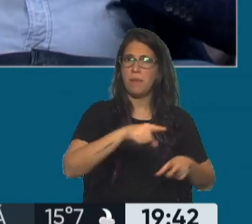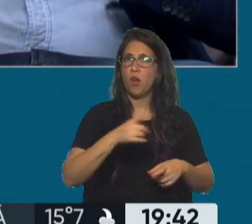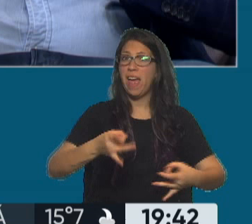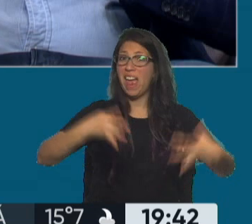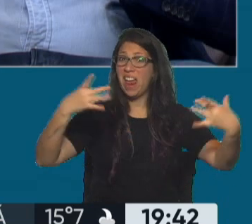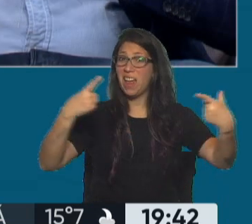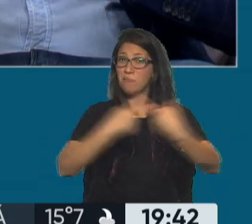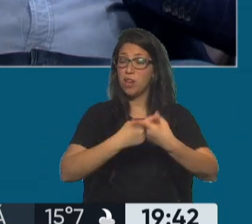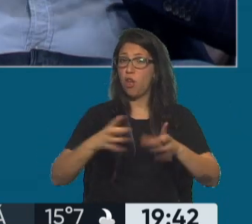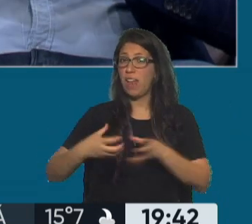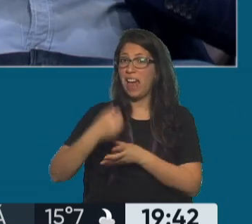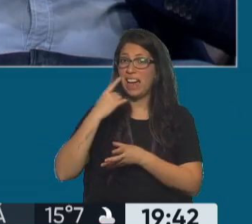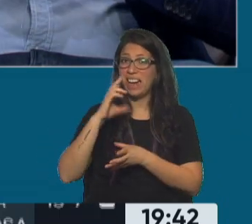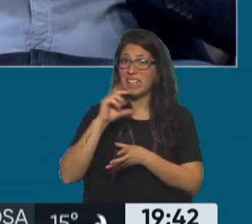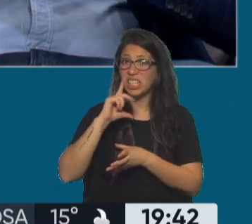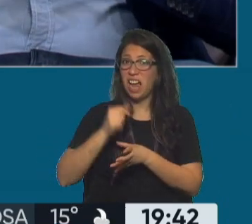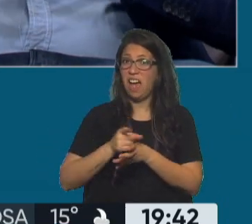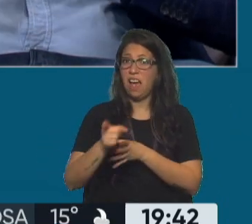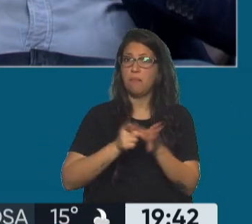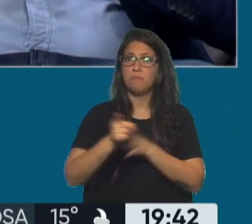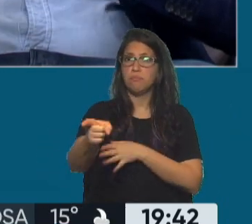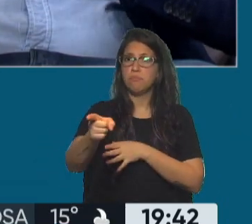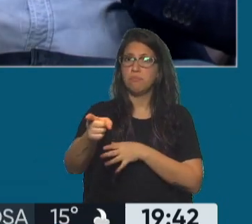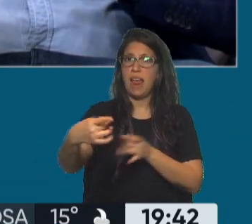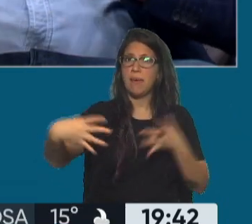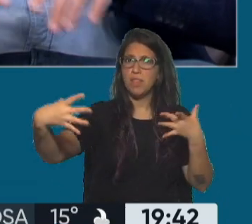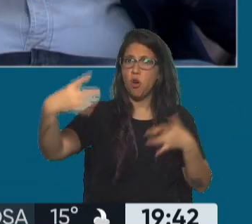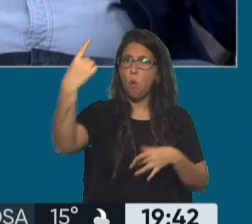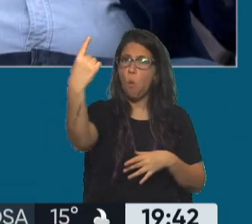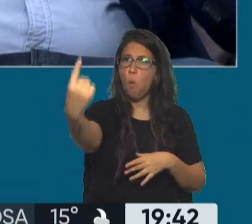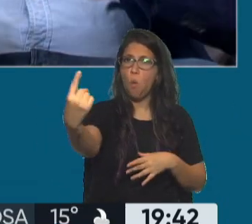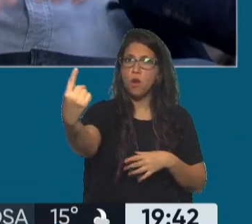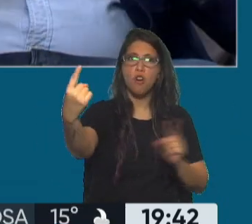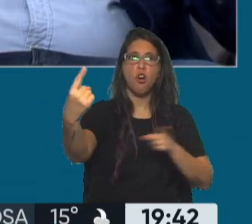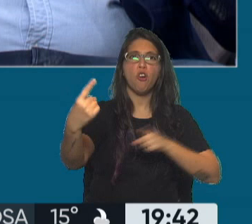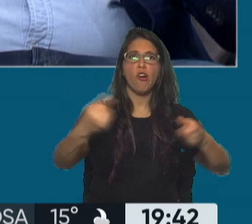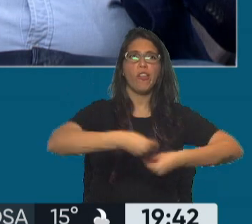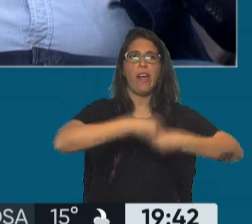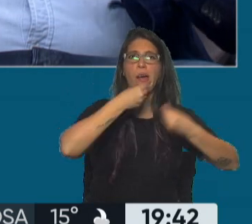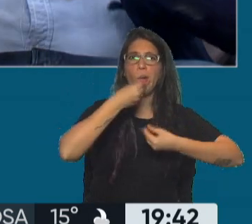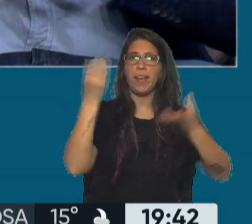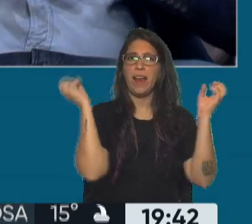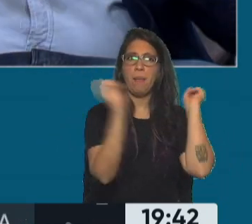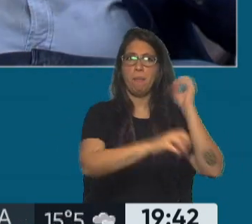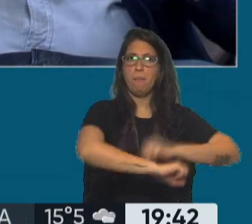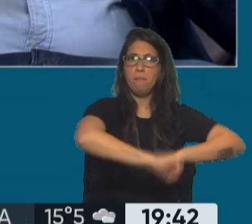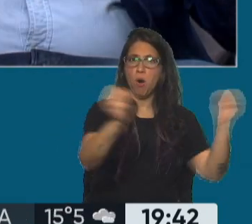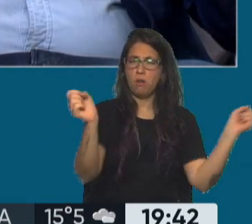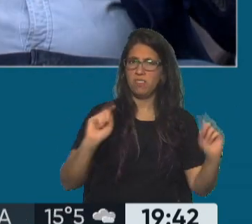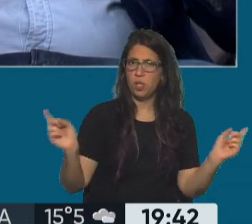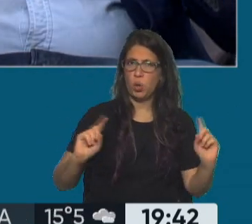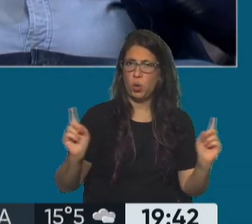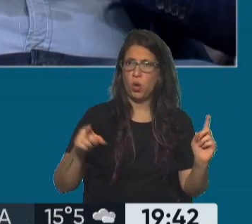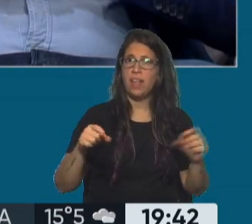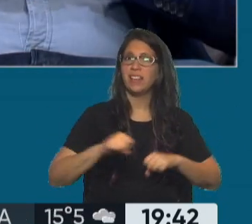específico de las guerrillas, ellos atacaban a propios enemigos determinados, no ponían una bomba al azar, ¿no? Y en el caso del